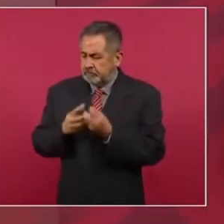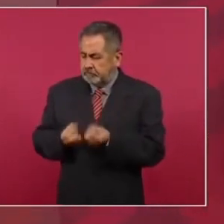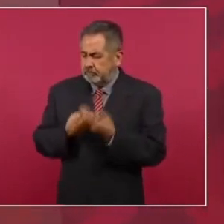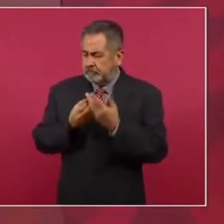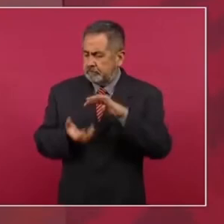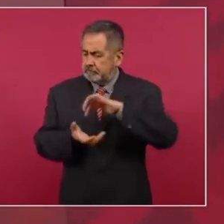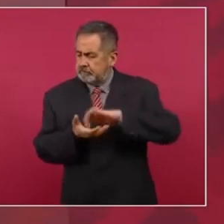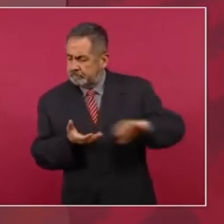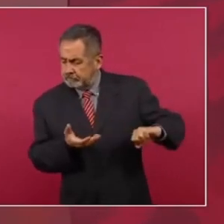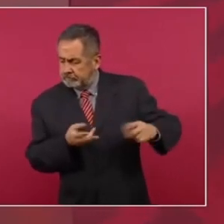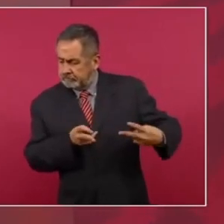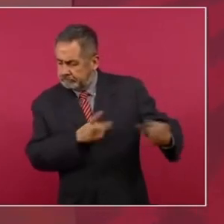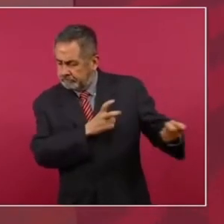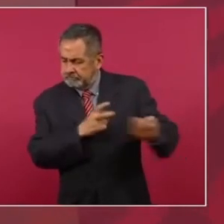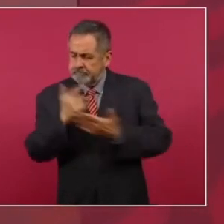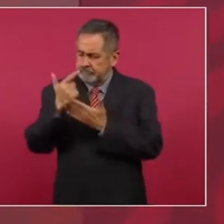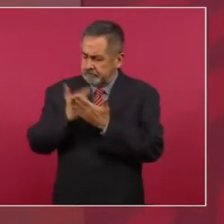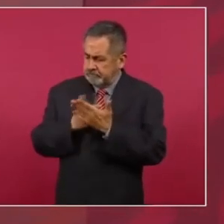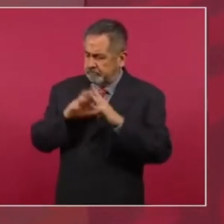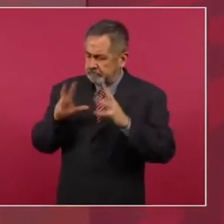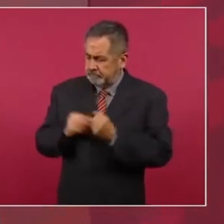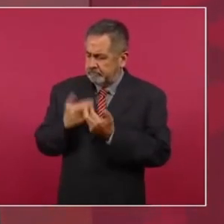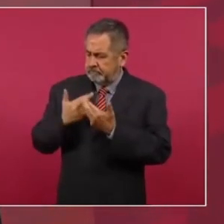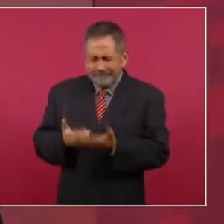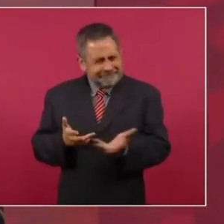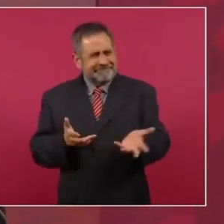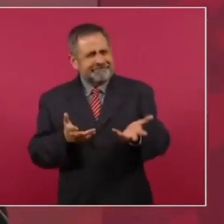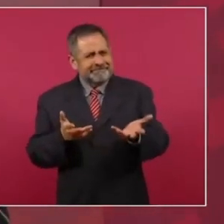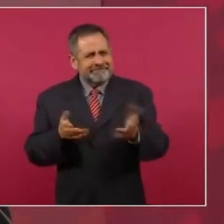lo del huachicol.